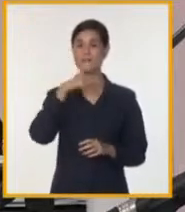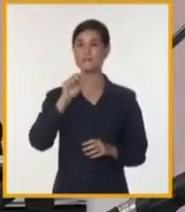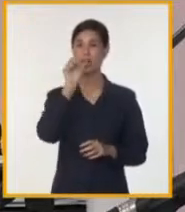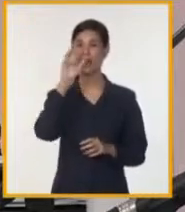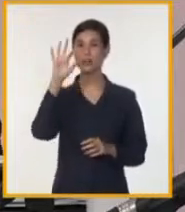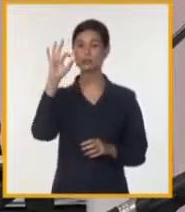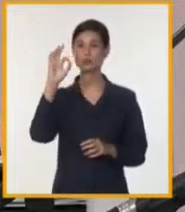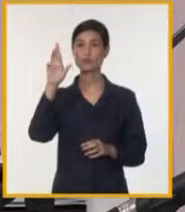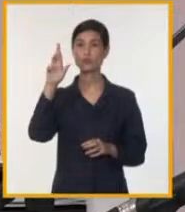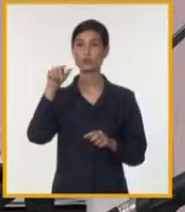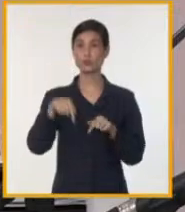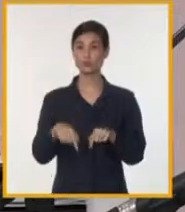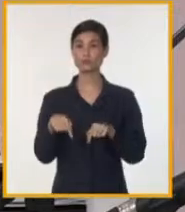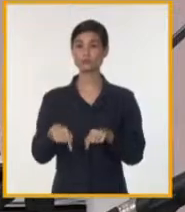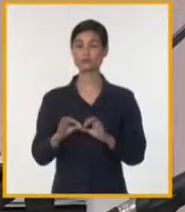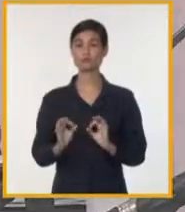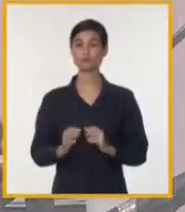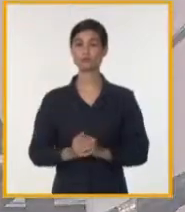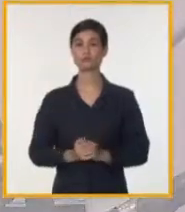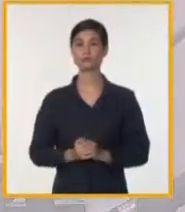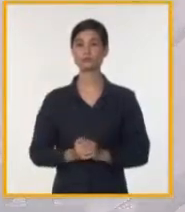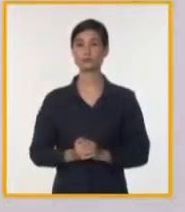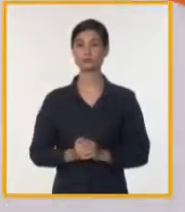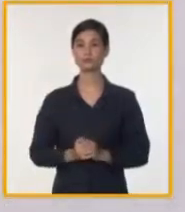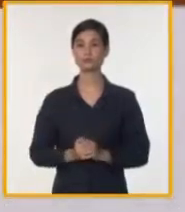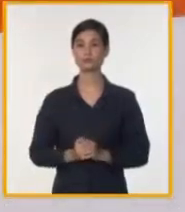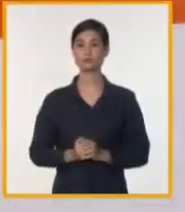Sudáfrica, Cyril Ramaphosa.